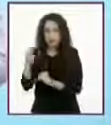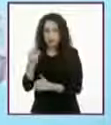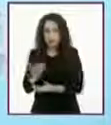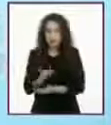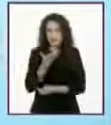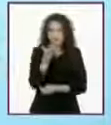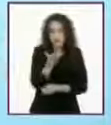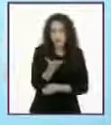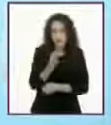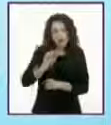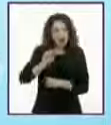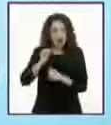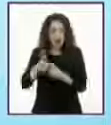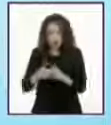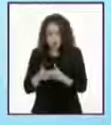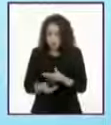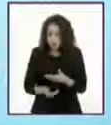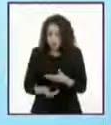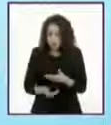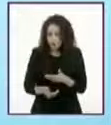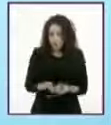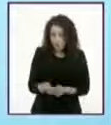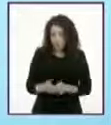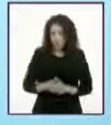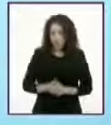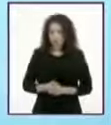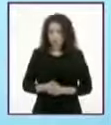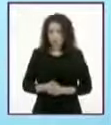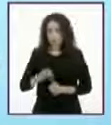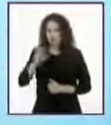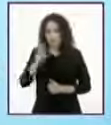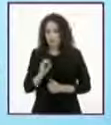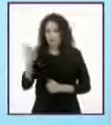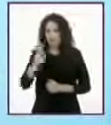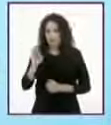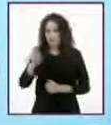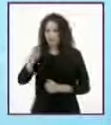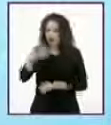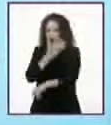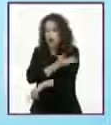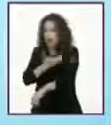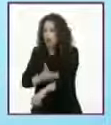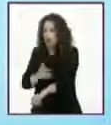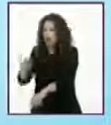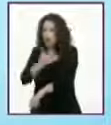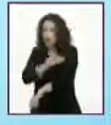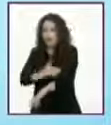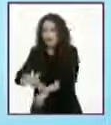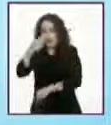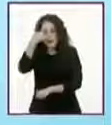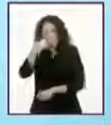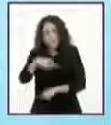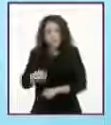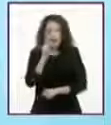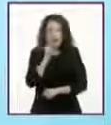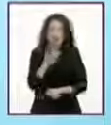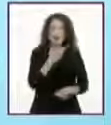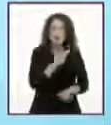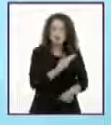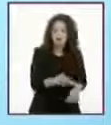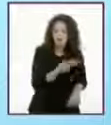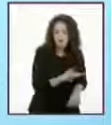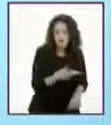servicios. Probablemente han acompañado a un familiar a realizar un trámite o han visto a un adulto escribir